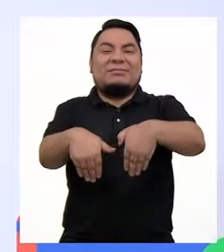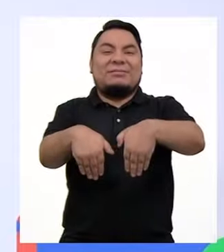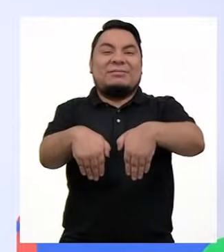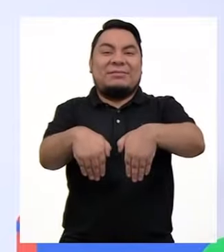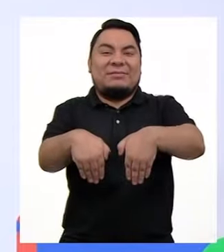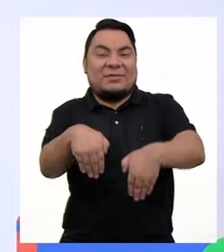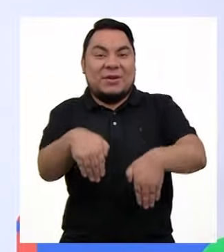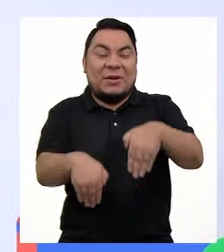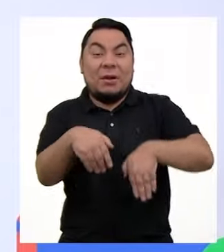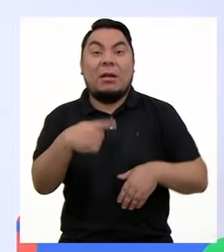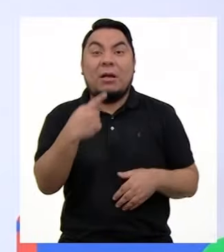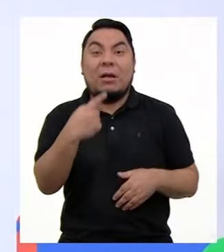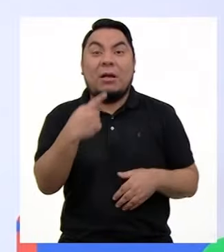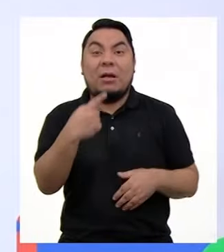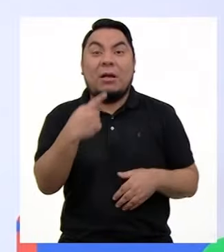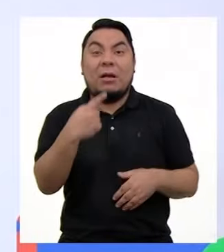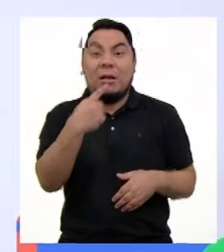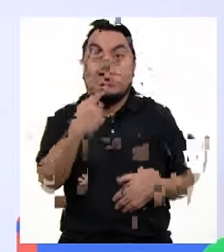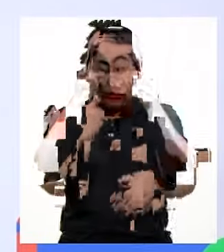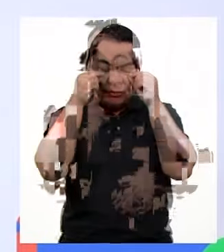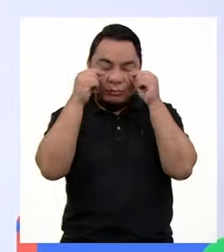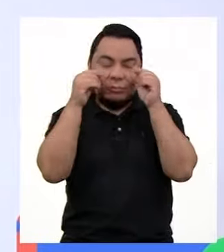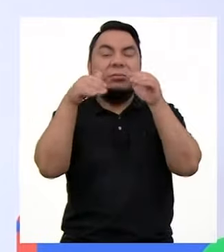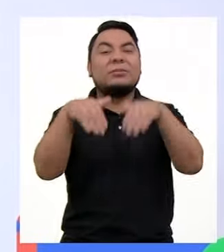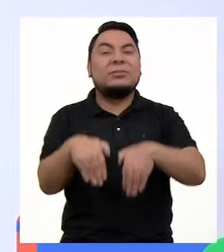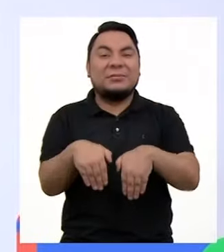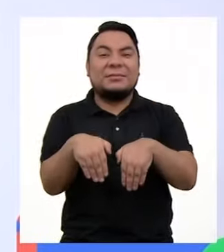Y con los ojos cerrados.